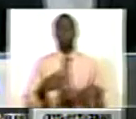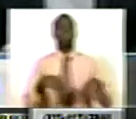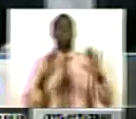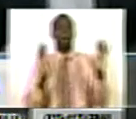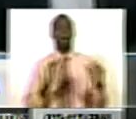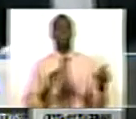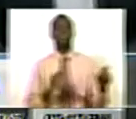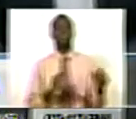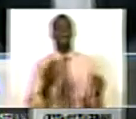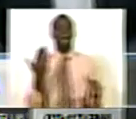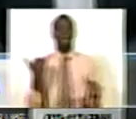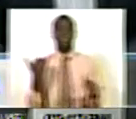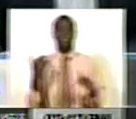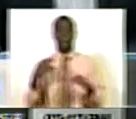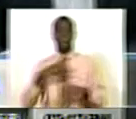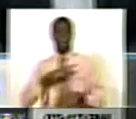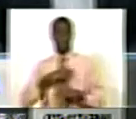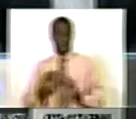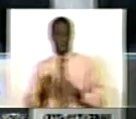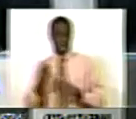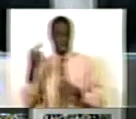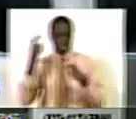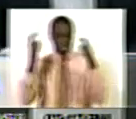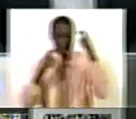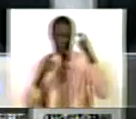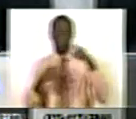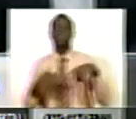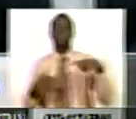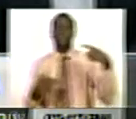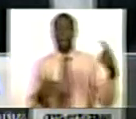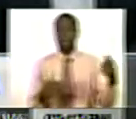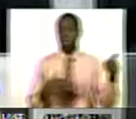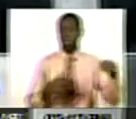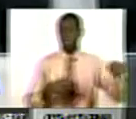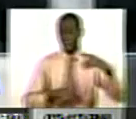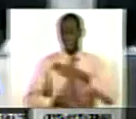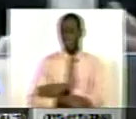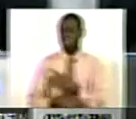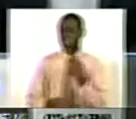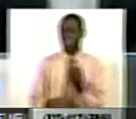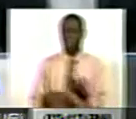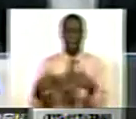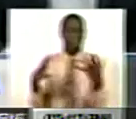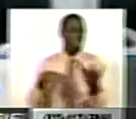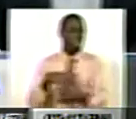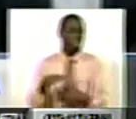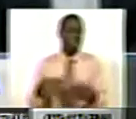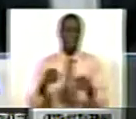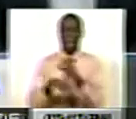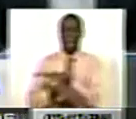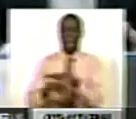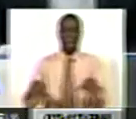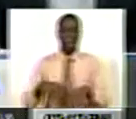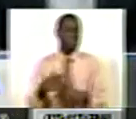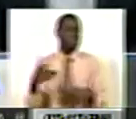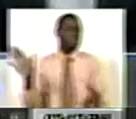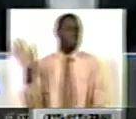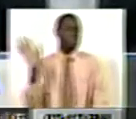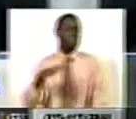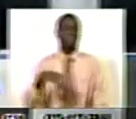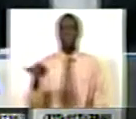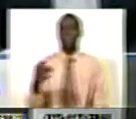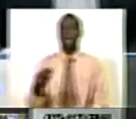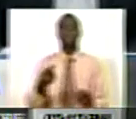desde que nacieron las misiones sociales con el comandante Chávez, han venido diciendo que las misiones son un desastre, que son un desorden, que son una regaladera de